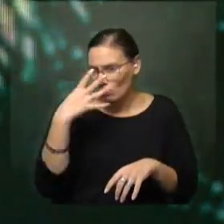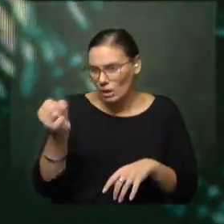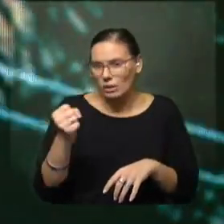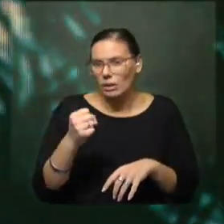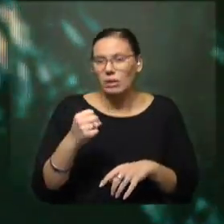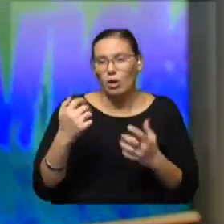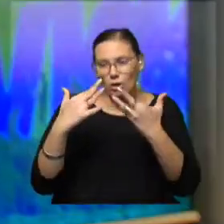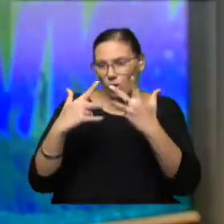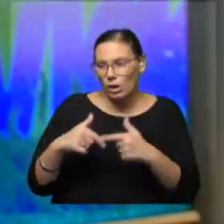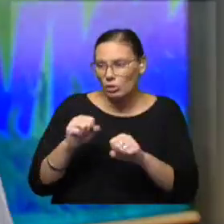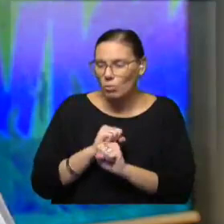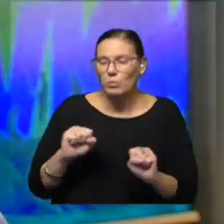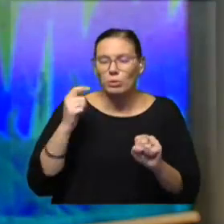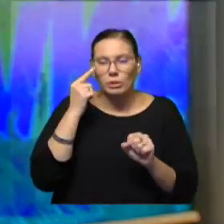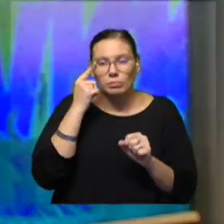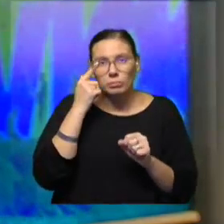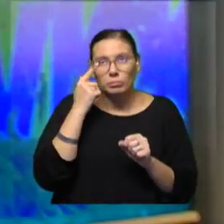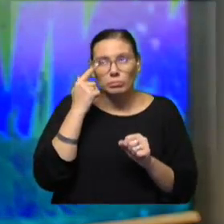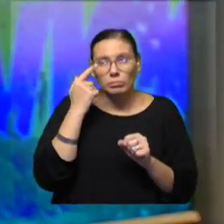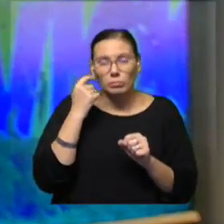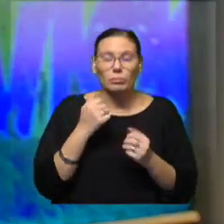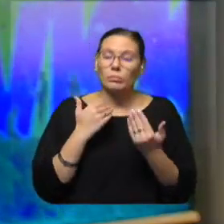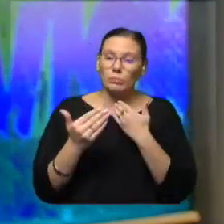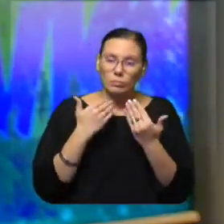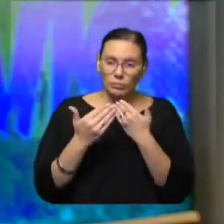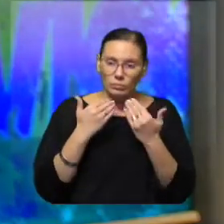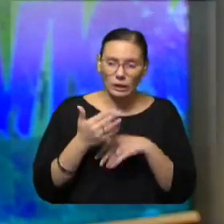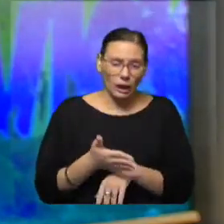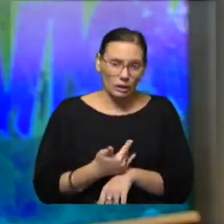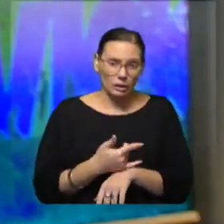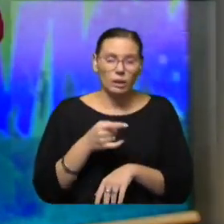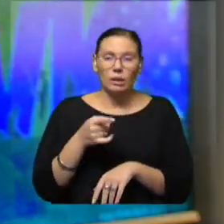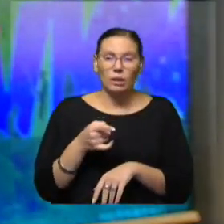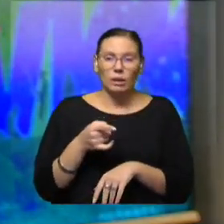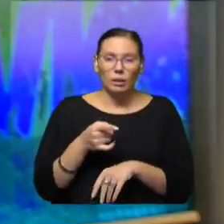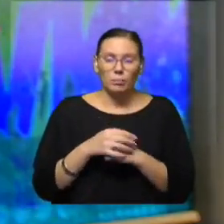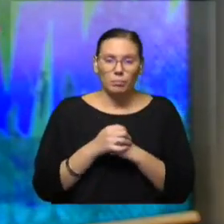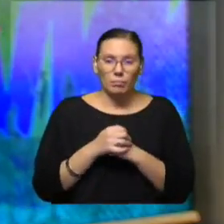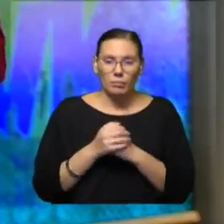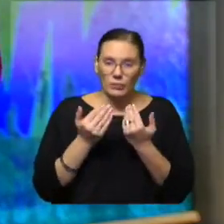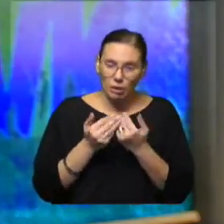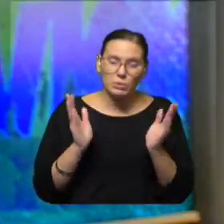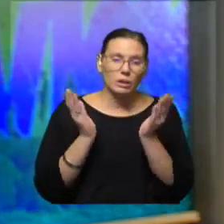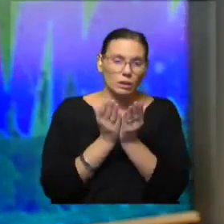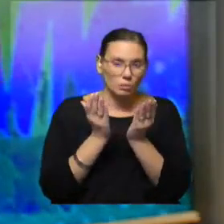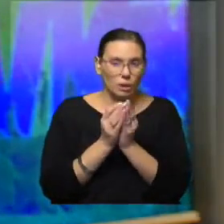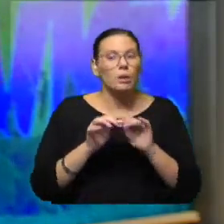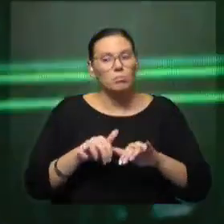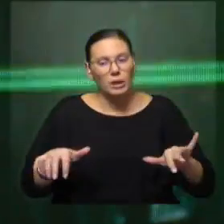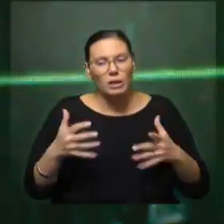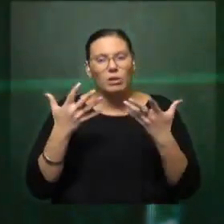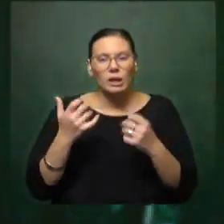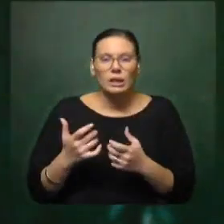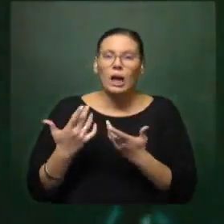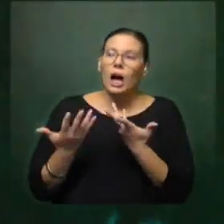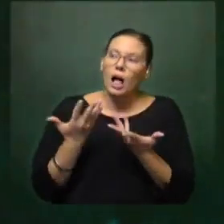ordenó. Excelente. Por lo que entendí cuando estábamos hablando más temprano, vos cuando empezaste a estudiar piano porque querías un instrumento